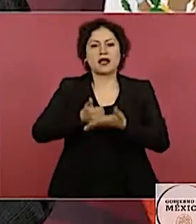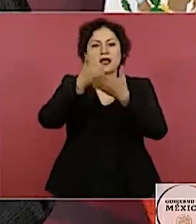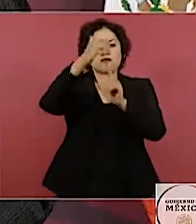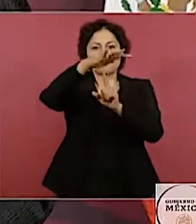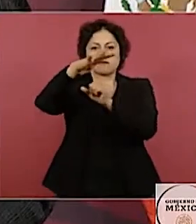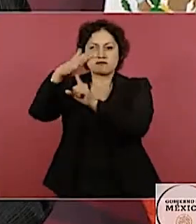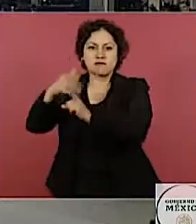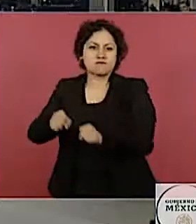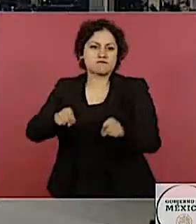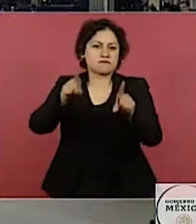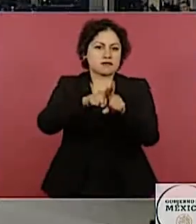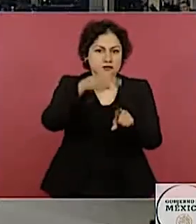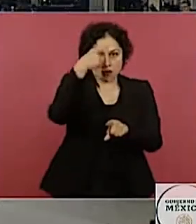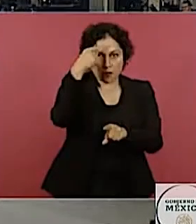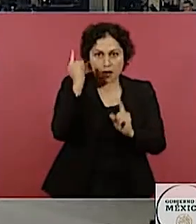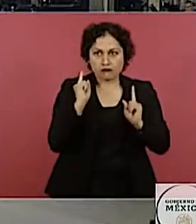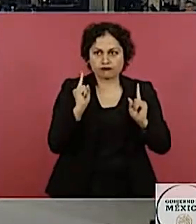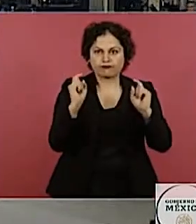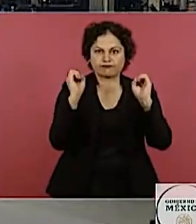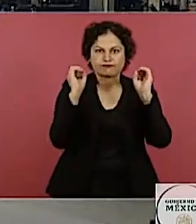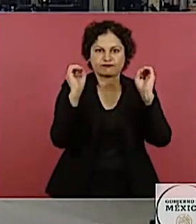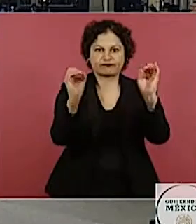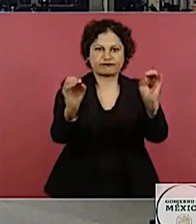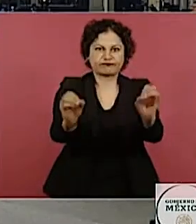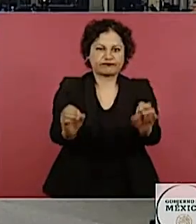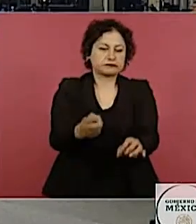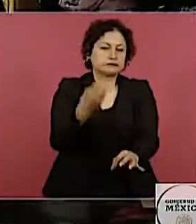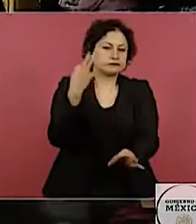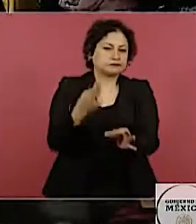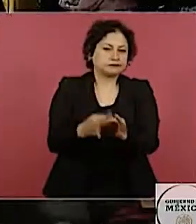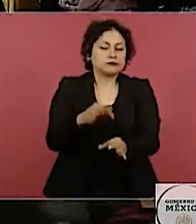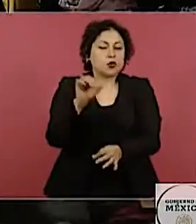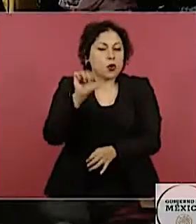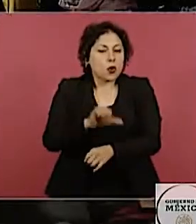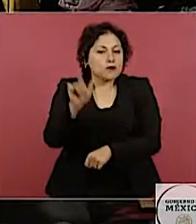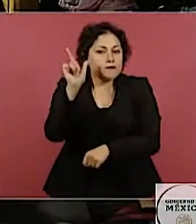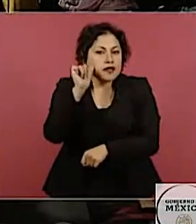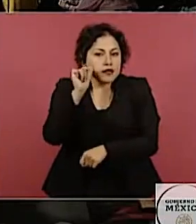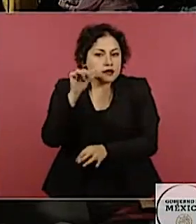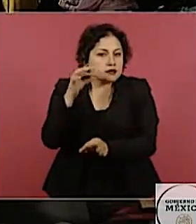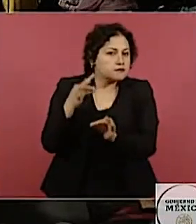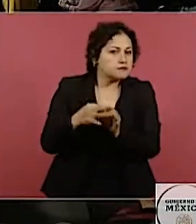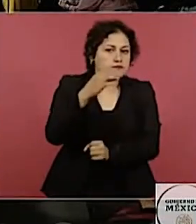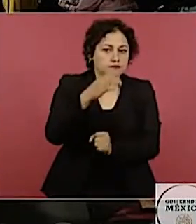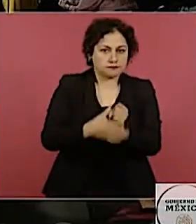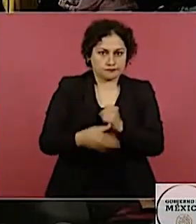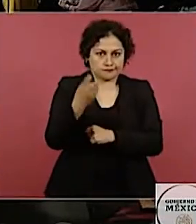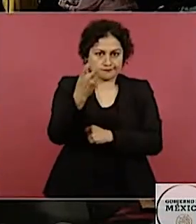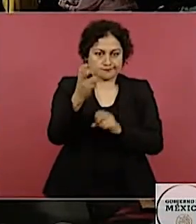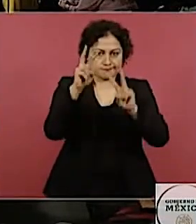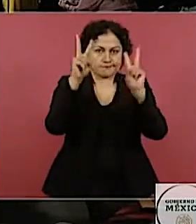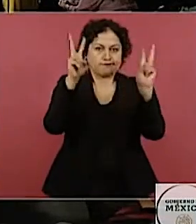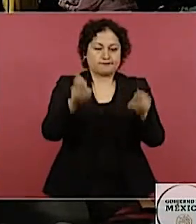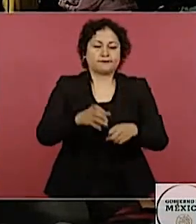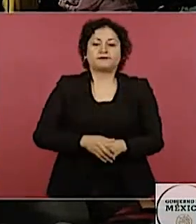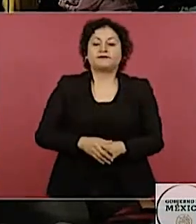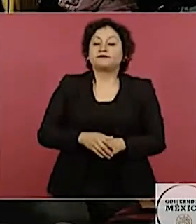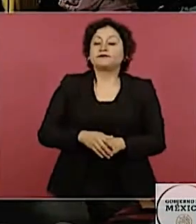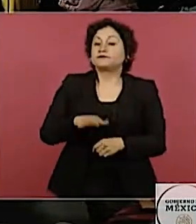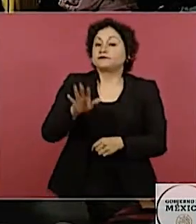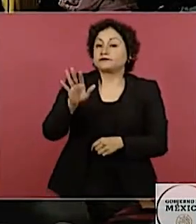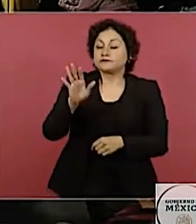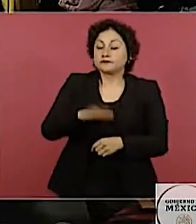informando lo que le estoy comentando señor presidente Muchas gracias Sí ingeniero nada más para este